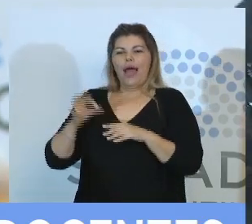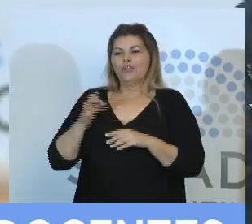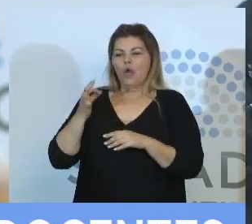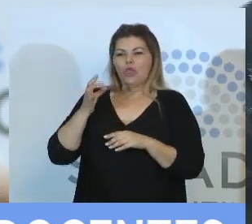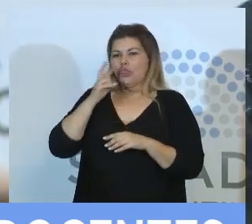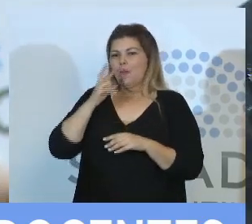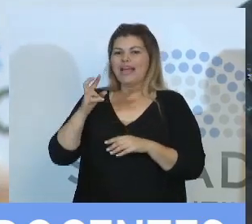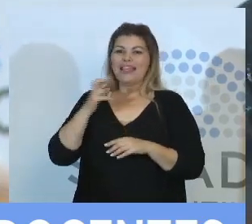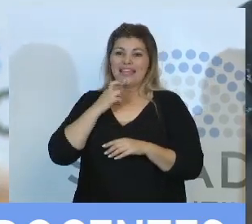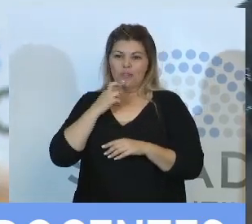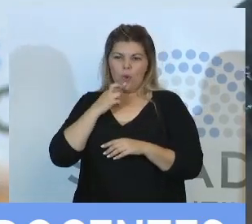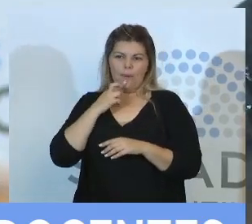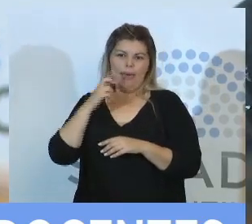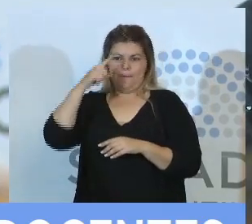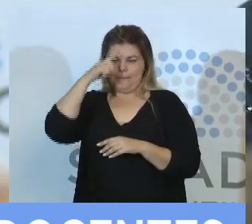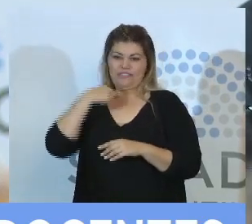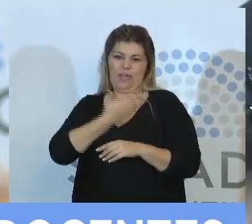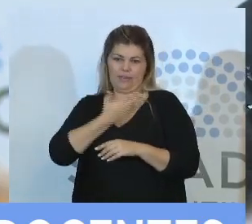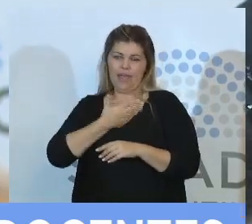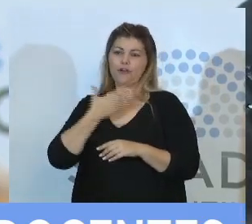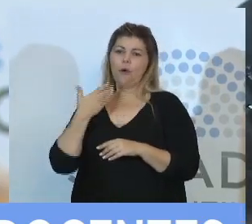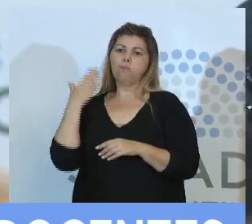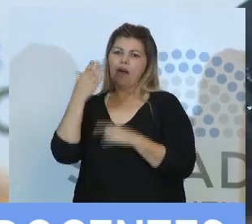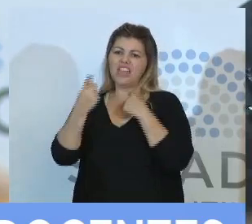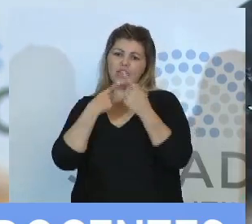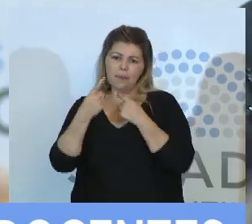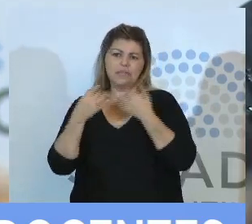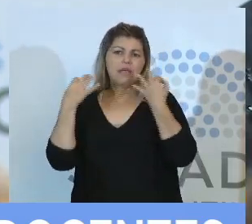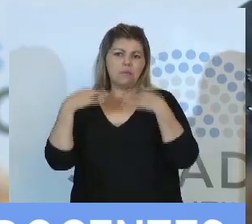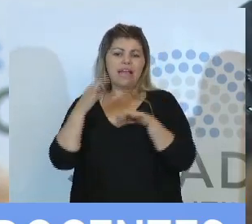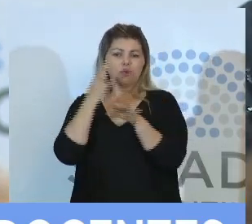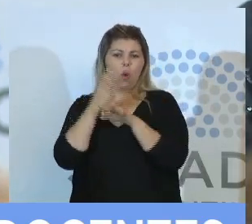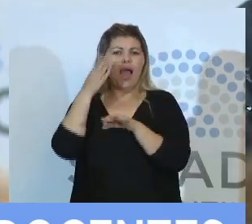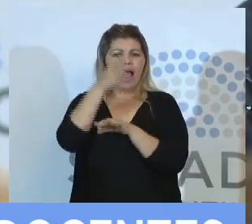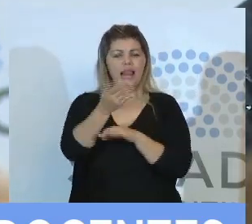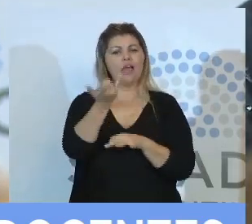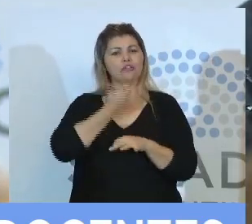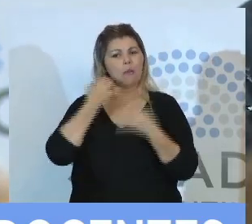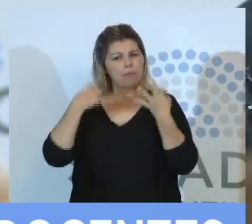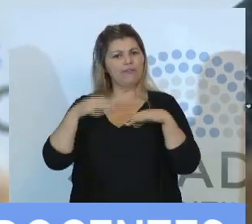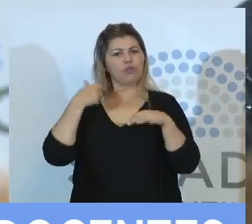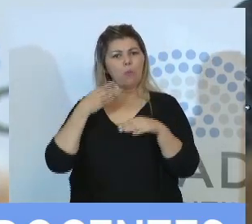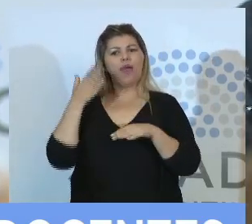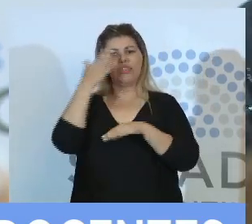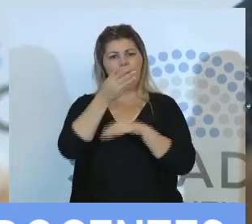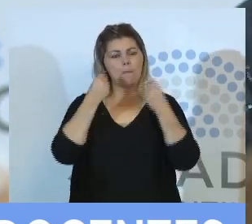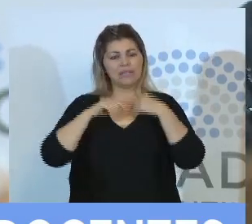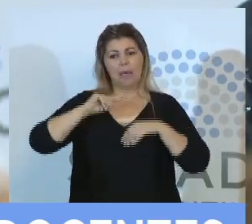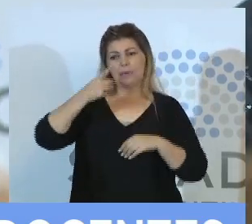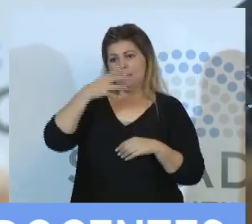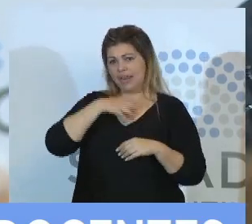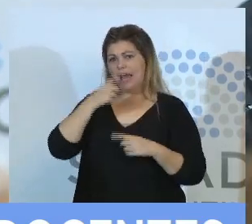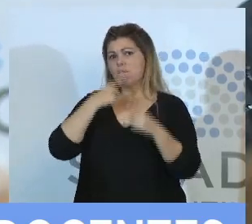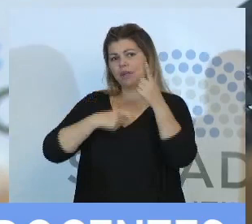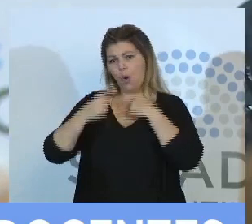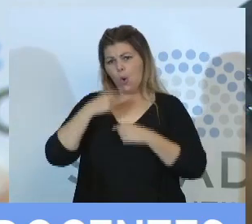hizo una entrevista a un colegio, nos dijo que estaba todo perfecto, que podía empezar el primer grado. Bueno, hicieron